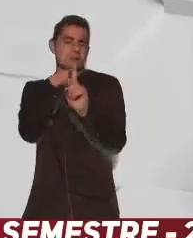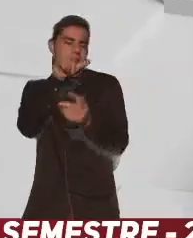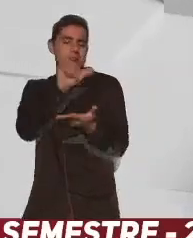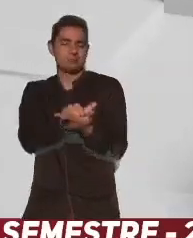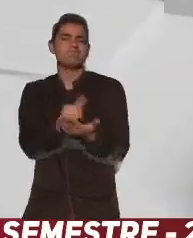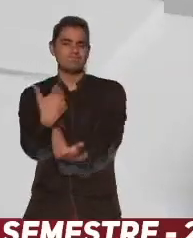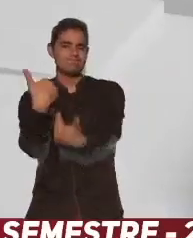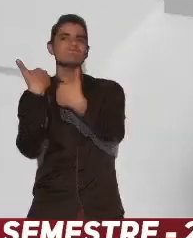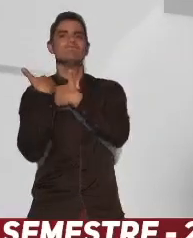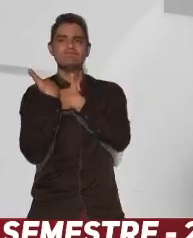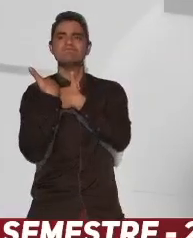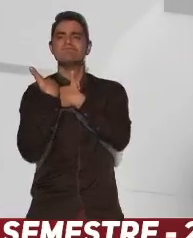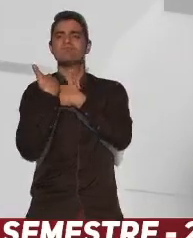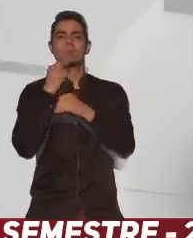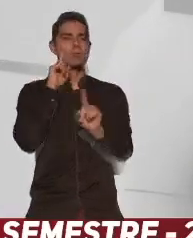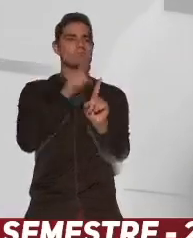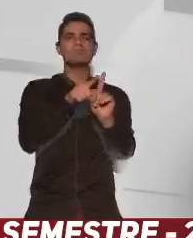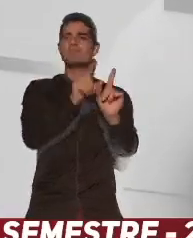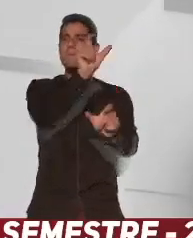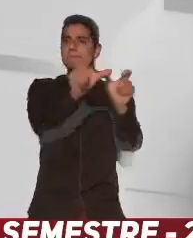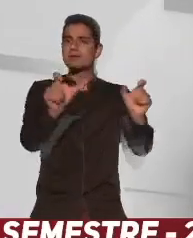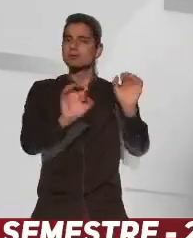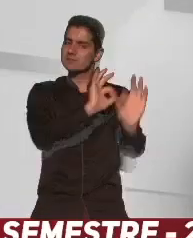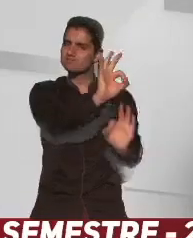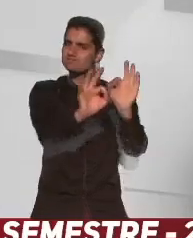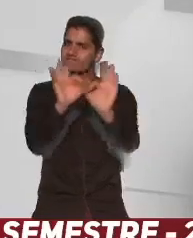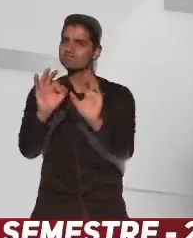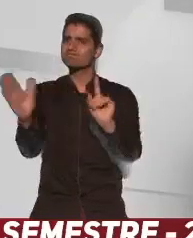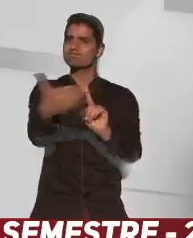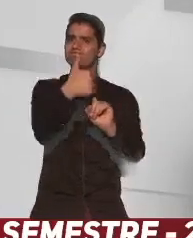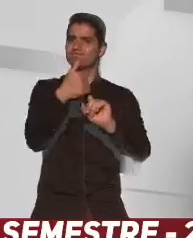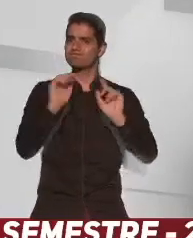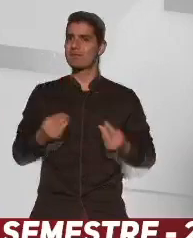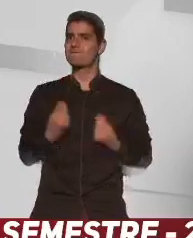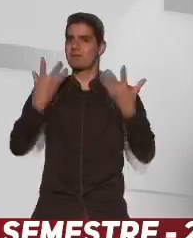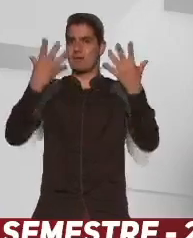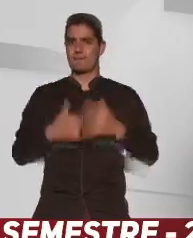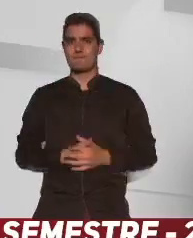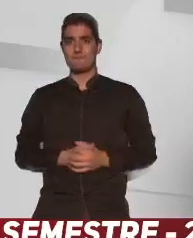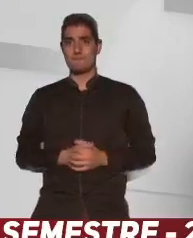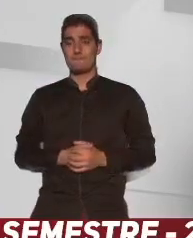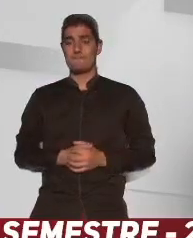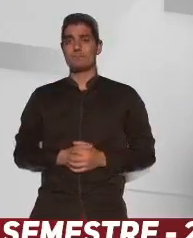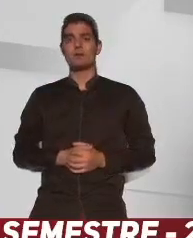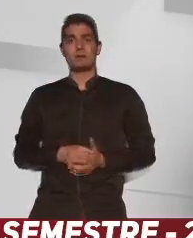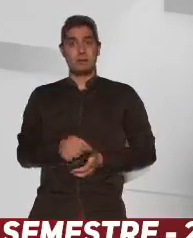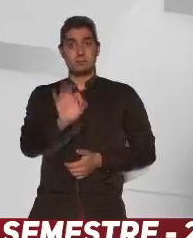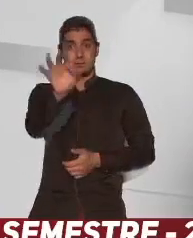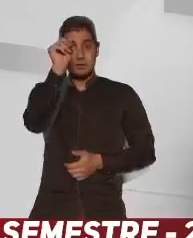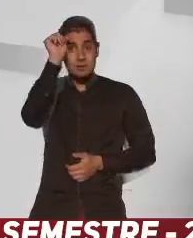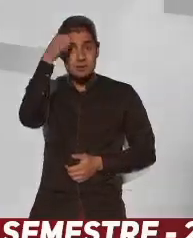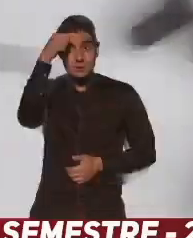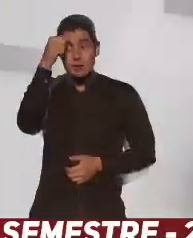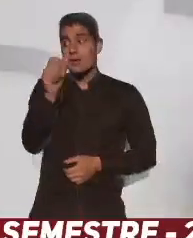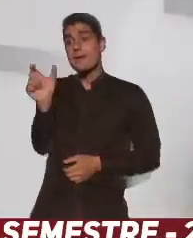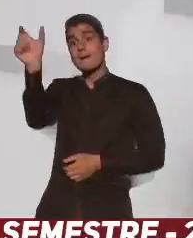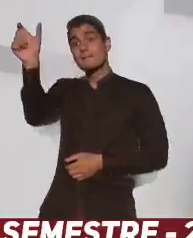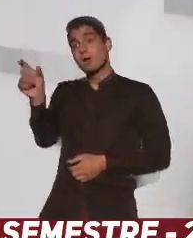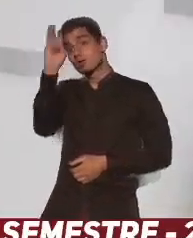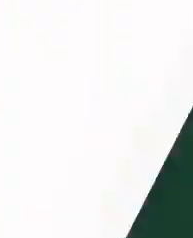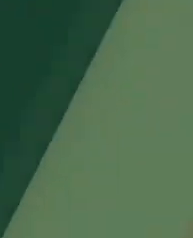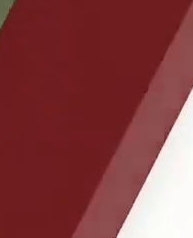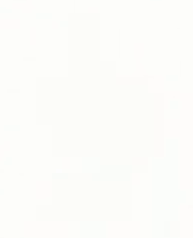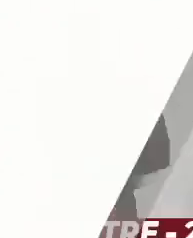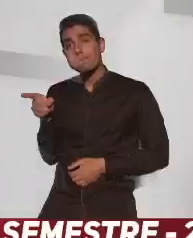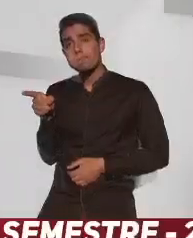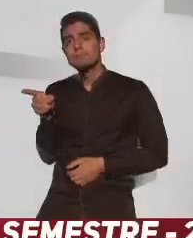Ejército Nacional. Por favor, recuerden siempre que donde se encuentra un soldado, este está trabajando para proteger